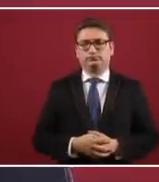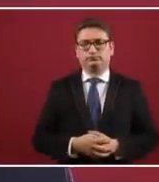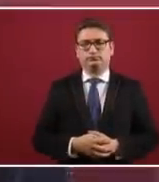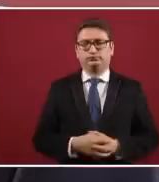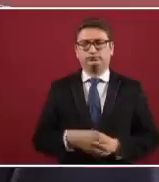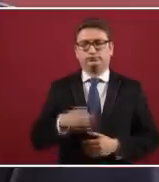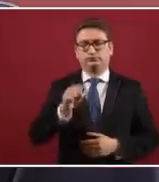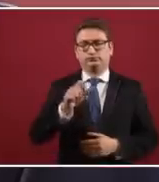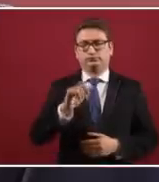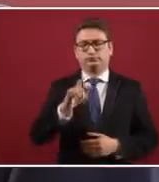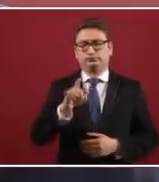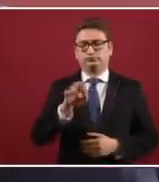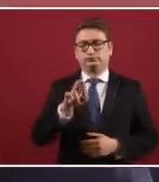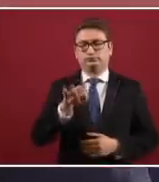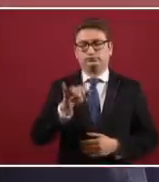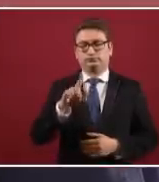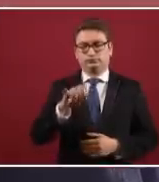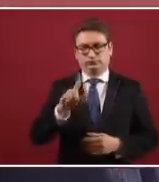Progresa,